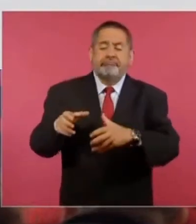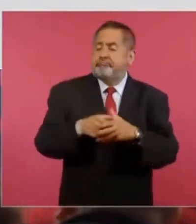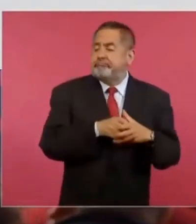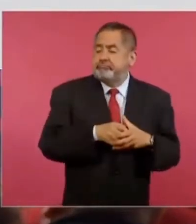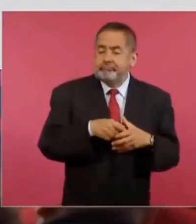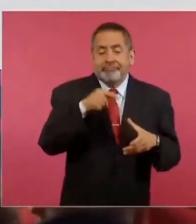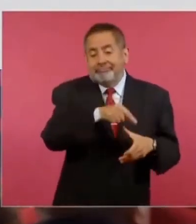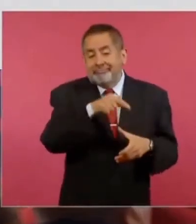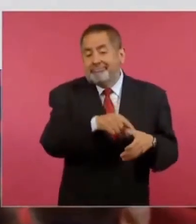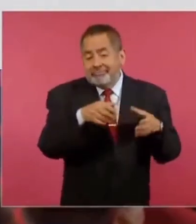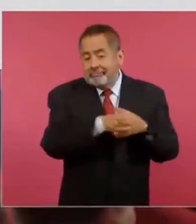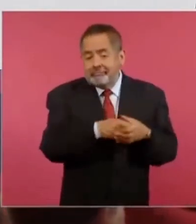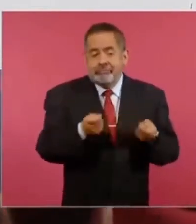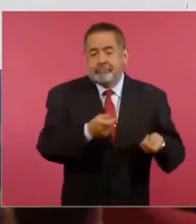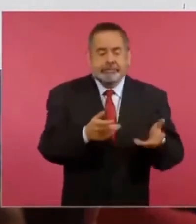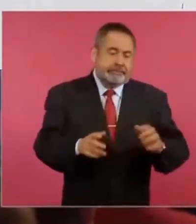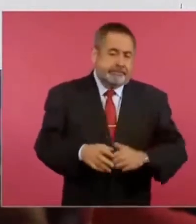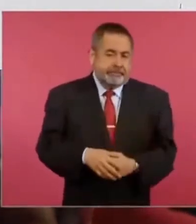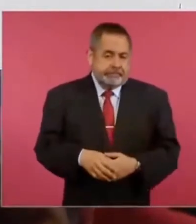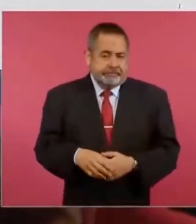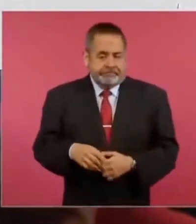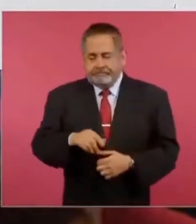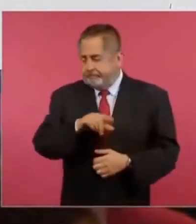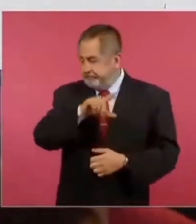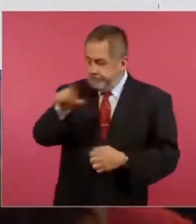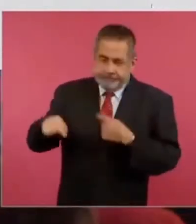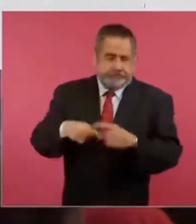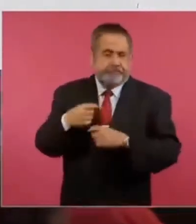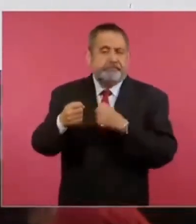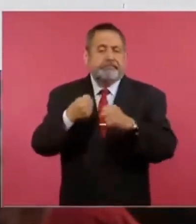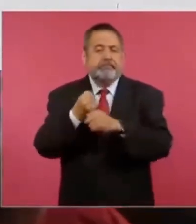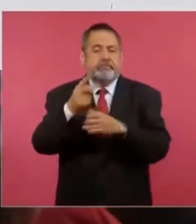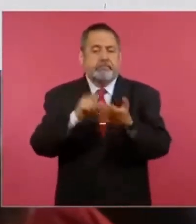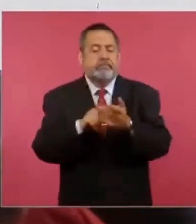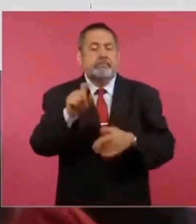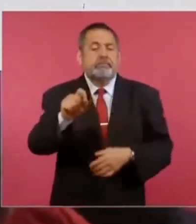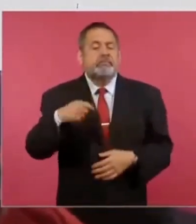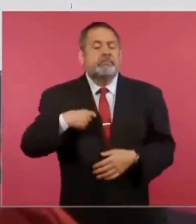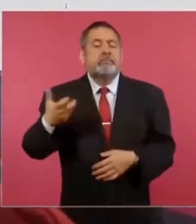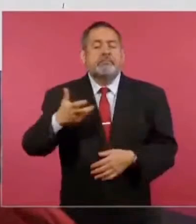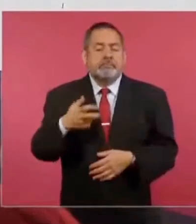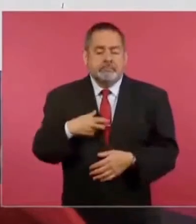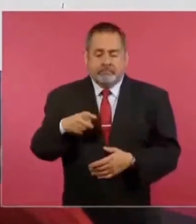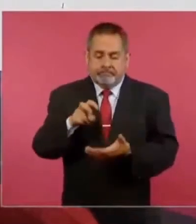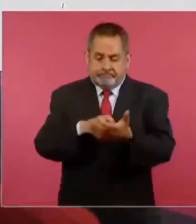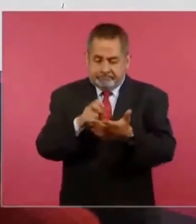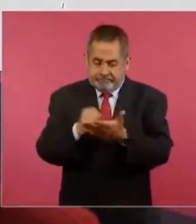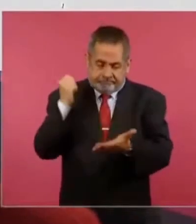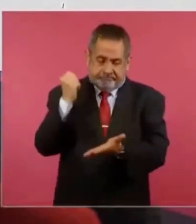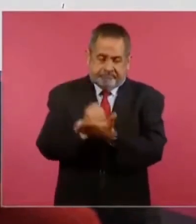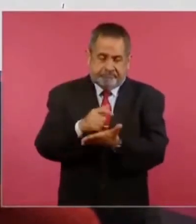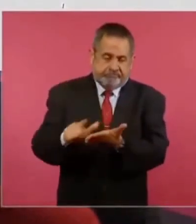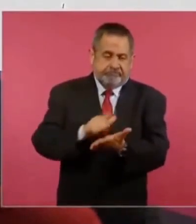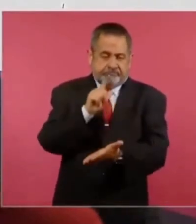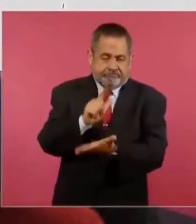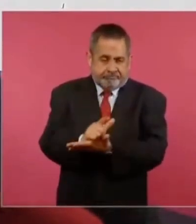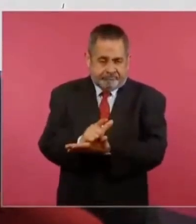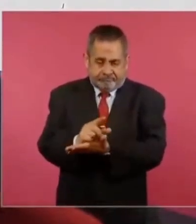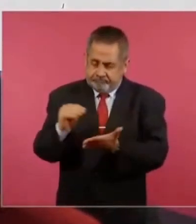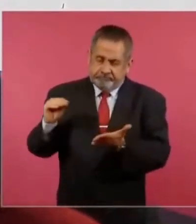Entonces, ¿qué hicimos? En esta reforma se estableció una